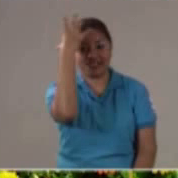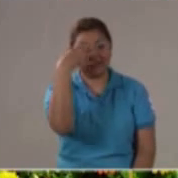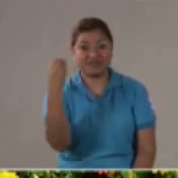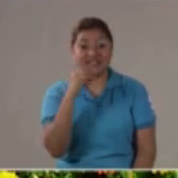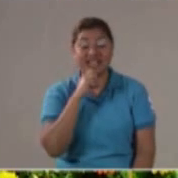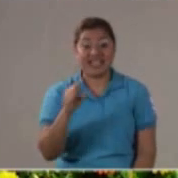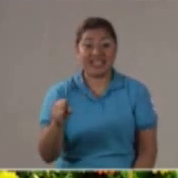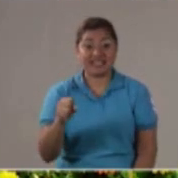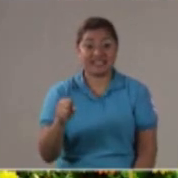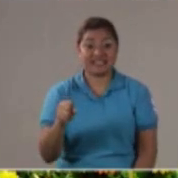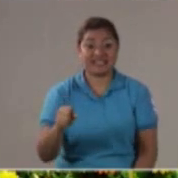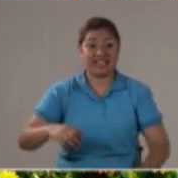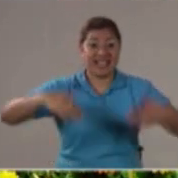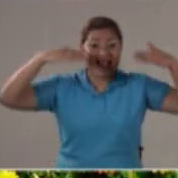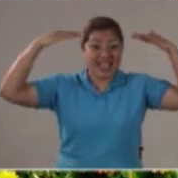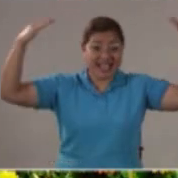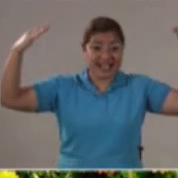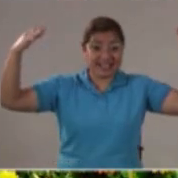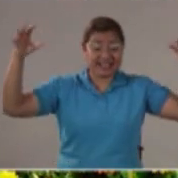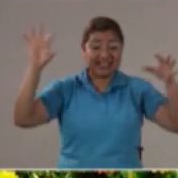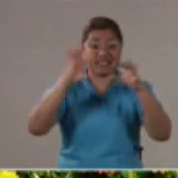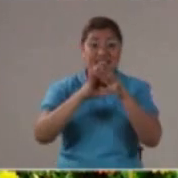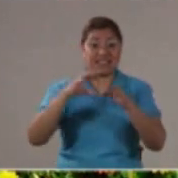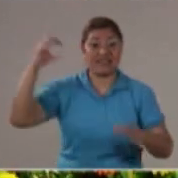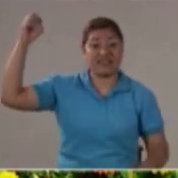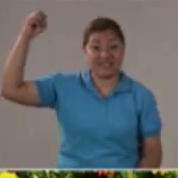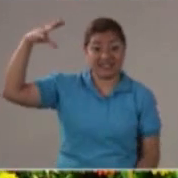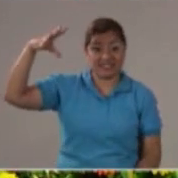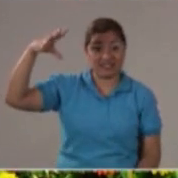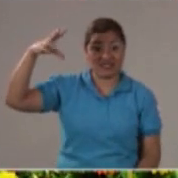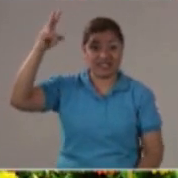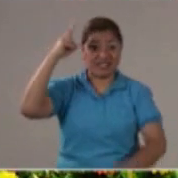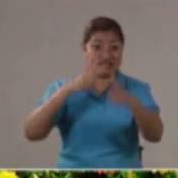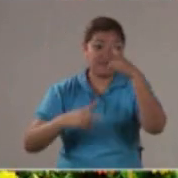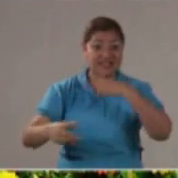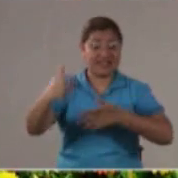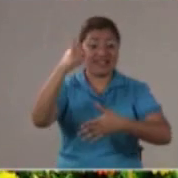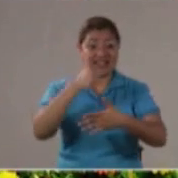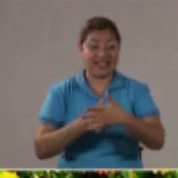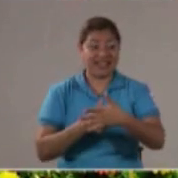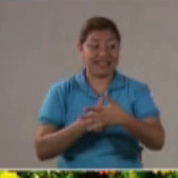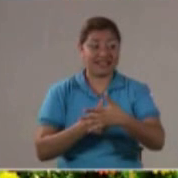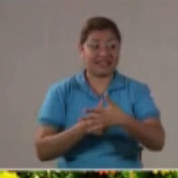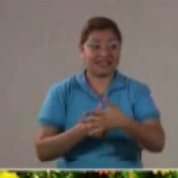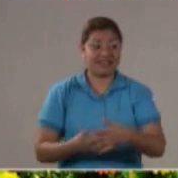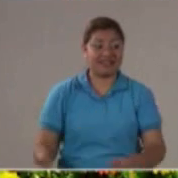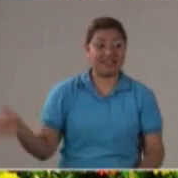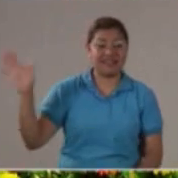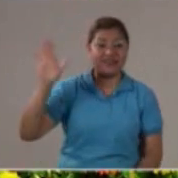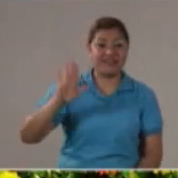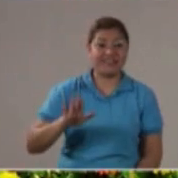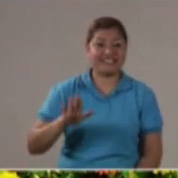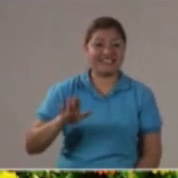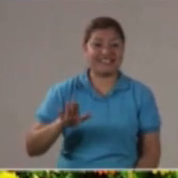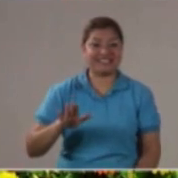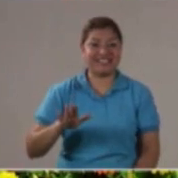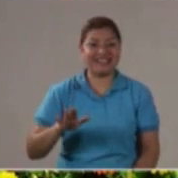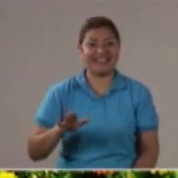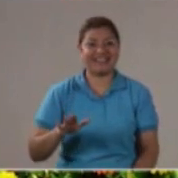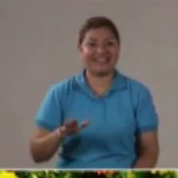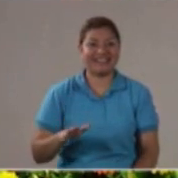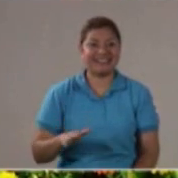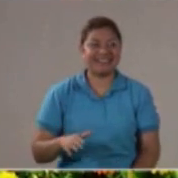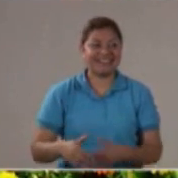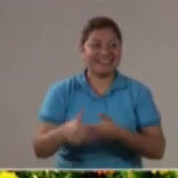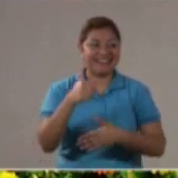es un potencializador de las bendiciones. Viene antes y después. Antes de la Santa